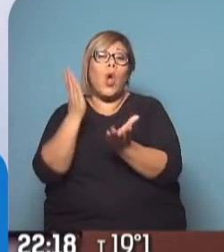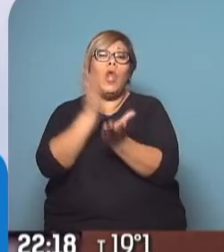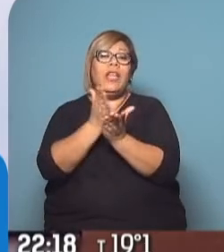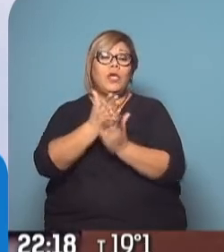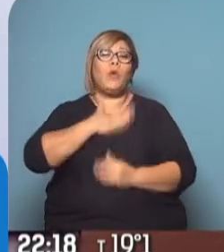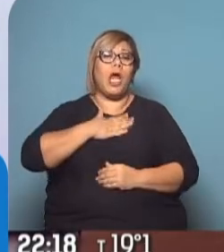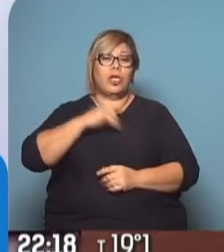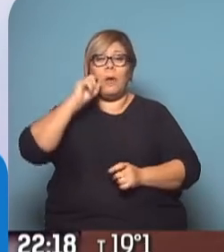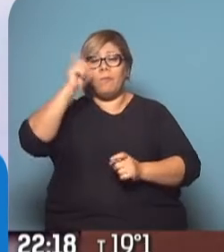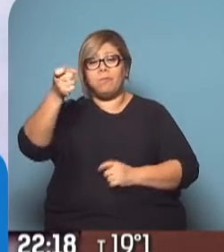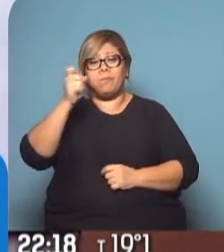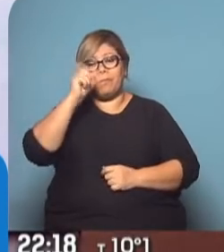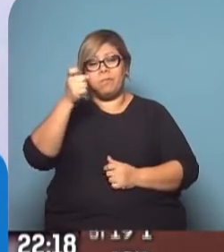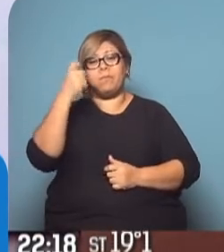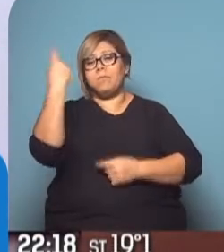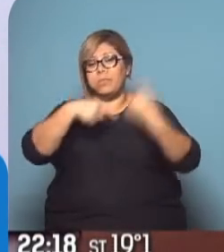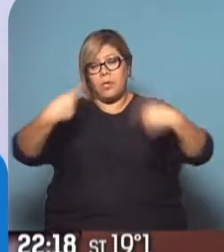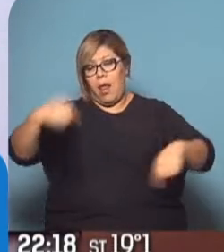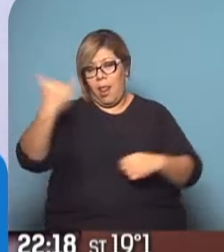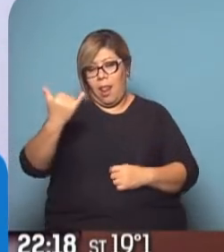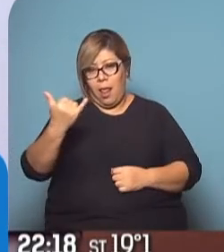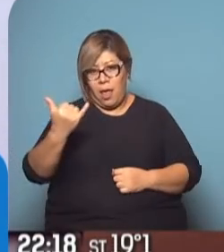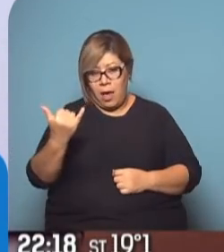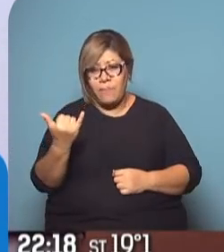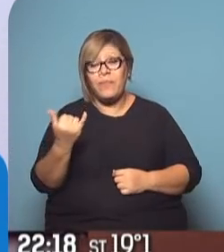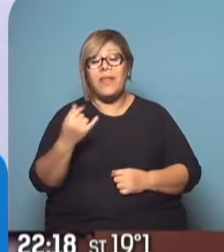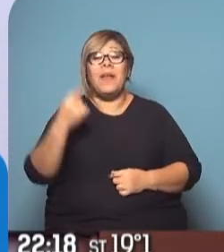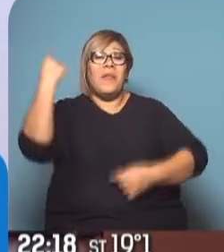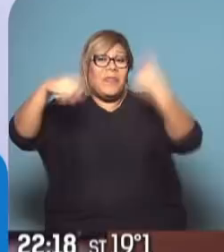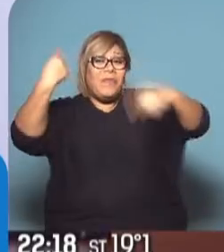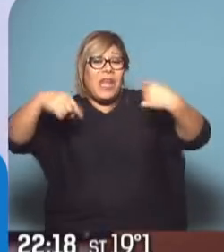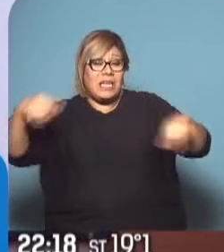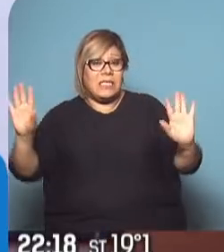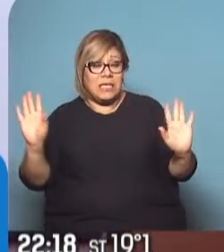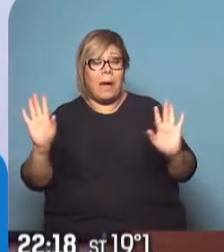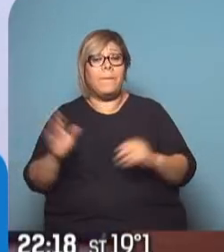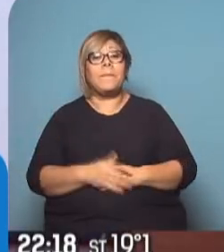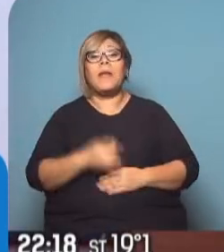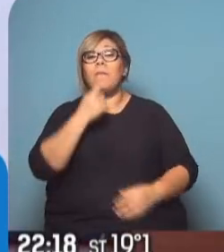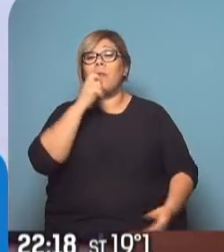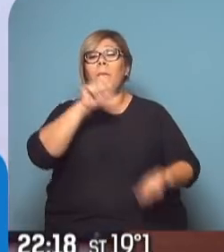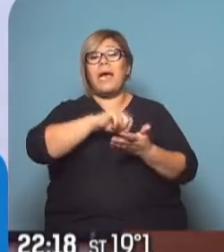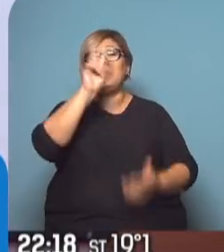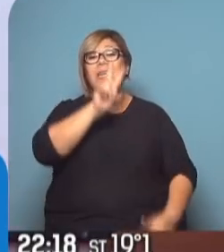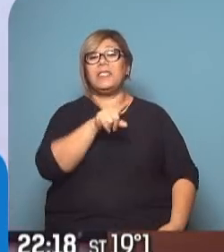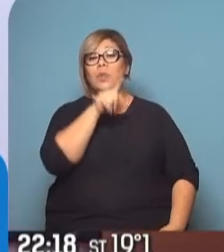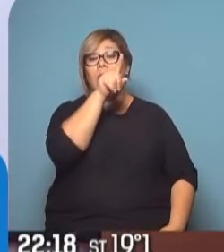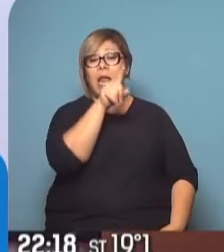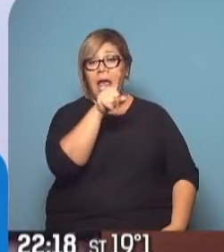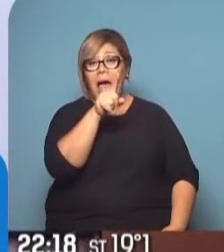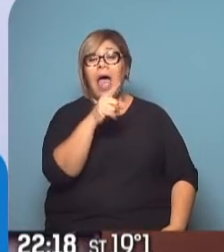otros, pero en todos los países hay algún tipo de violación a los derechos humanos. Eso hay que tenerlo siempre muy presente. Pero ¿qué pasa en Venezuela? Tenés un